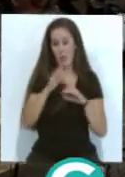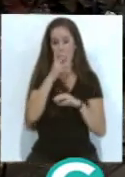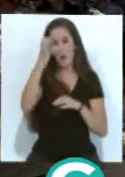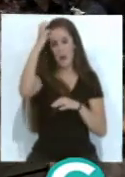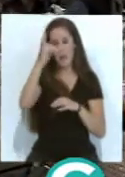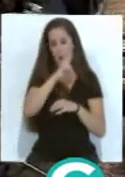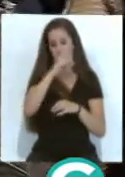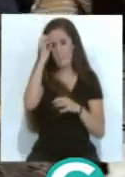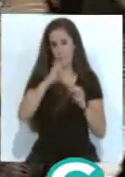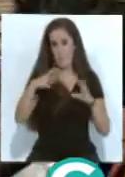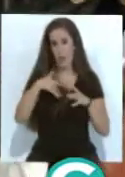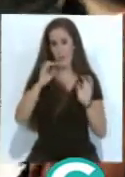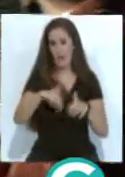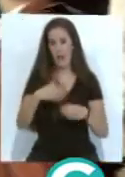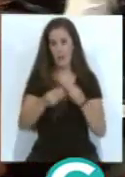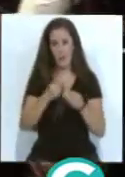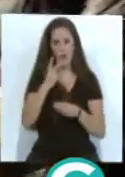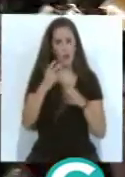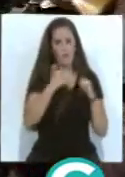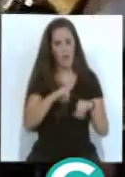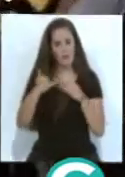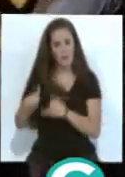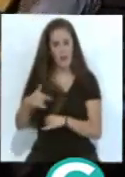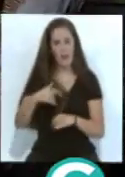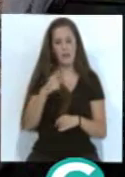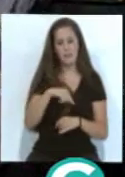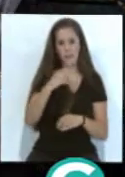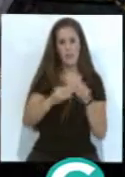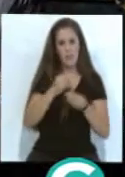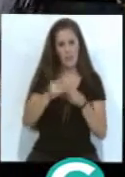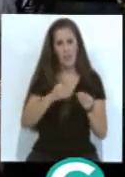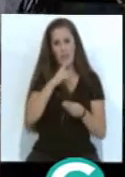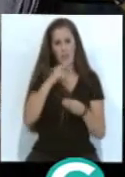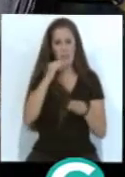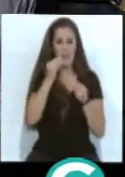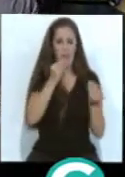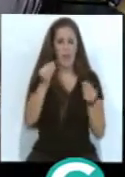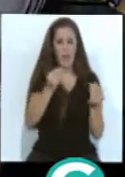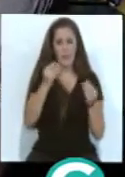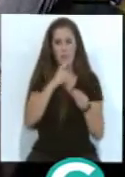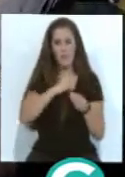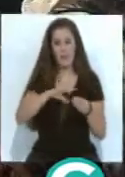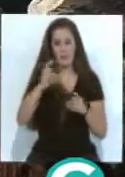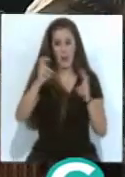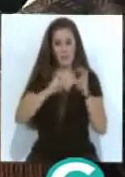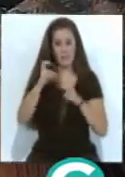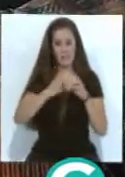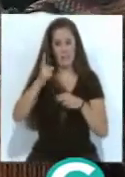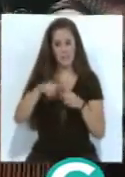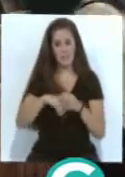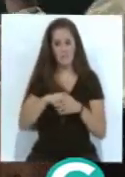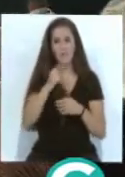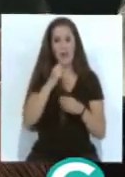Dos festivales, celebrados en agosto en el Baluarte de los Mártires, hicieron las delicias de gaditanos y visitantes. Aficionados